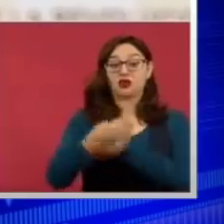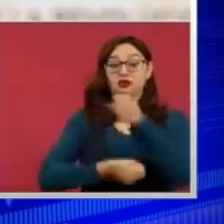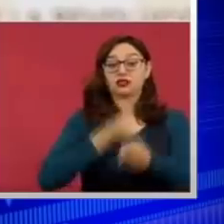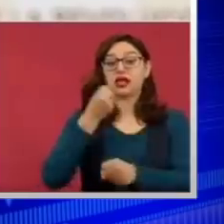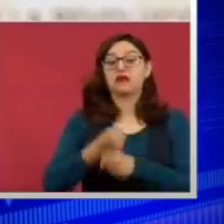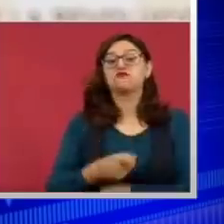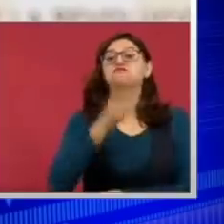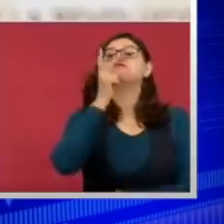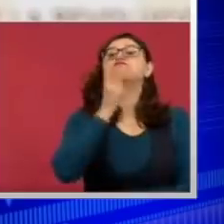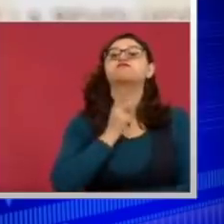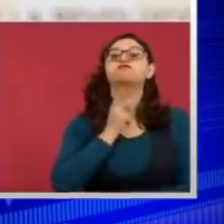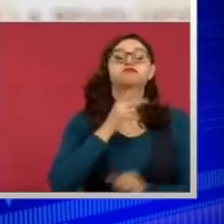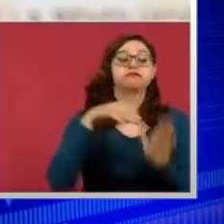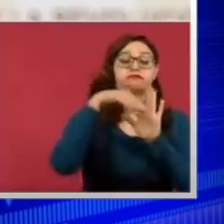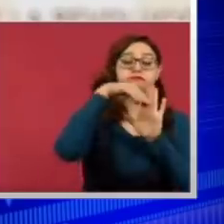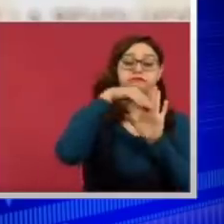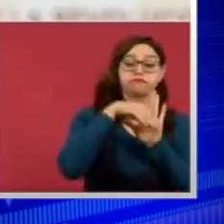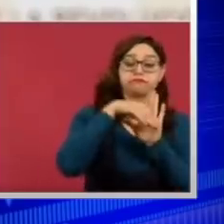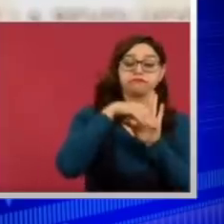petrolera